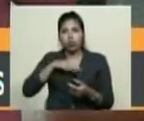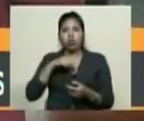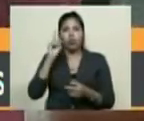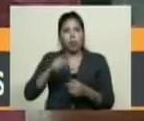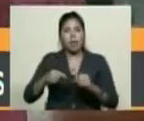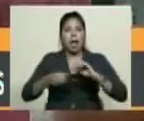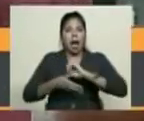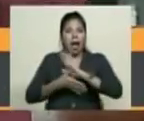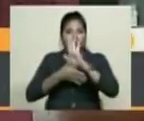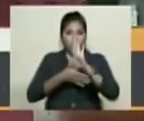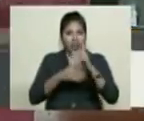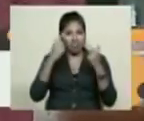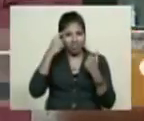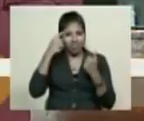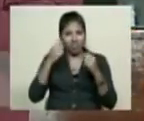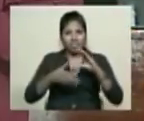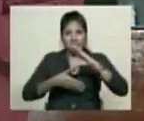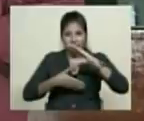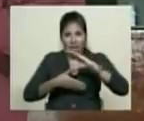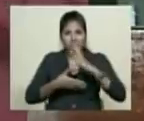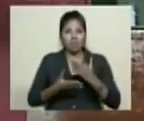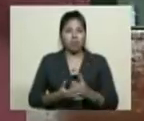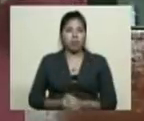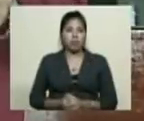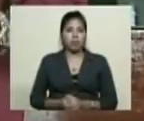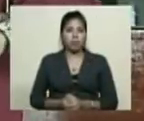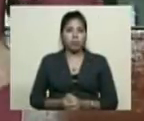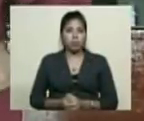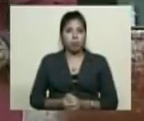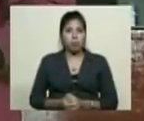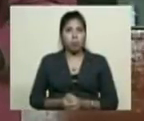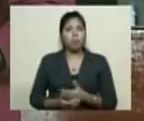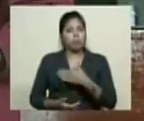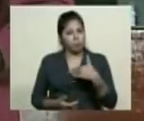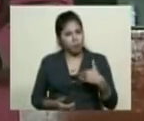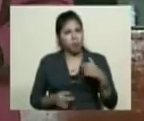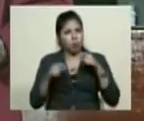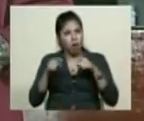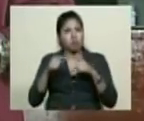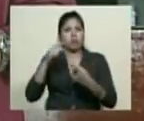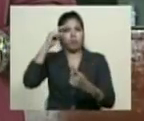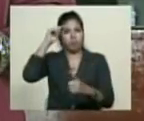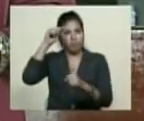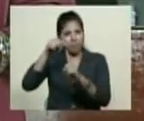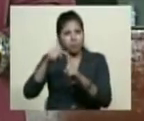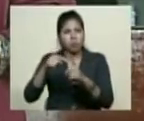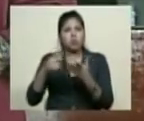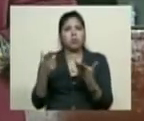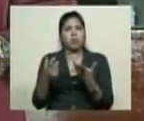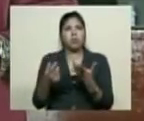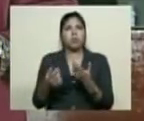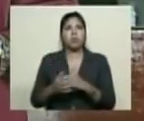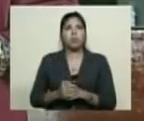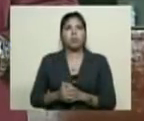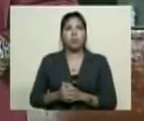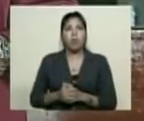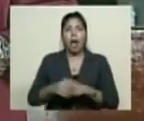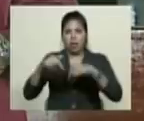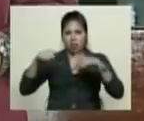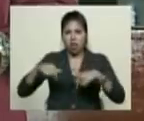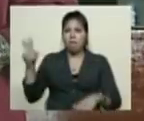ALBA, junto al Caribe, junto a Petrocaribe. Para eso vamos para allá, a darle nuestra mano y decir,